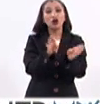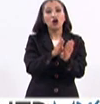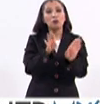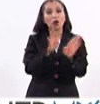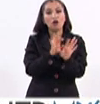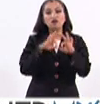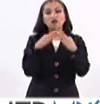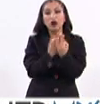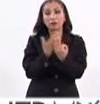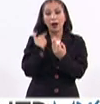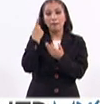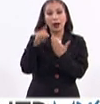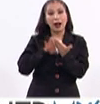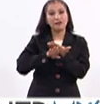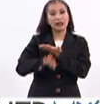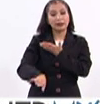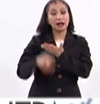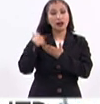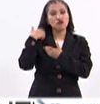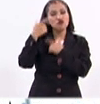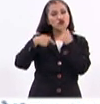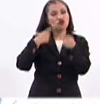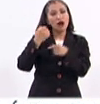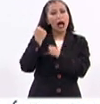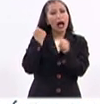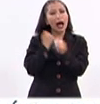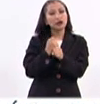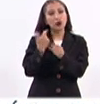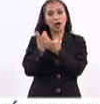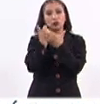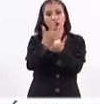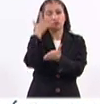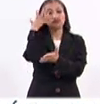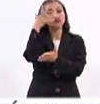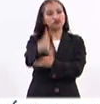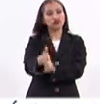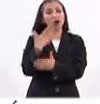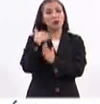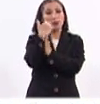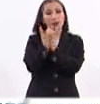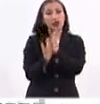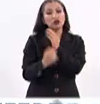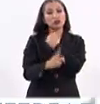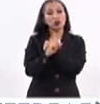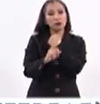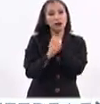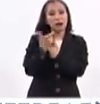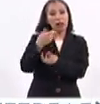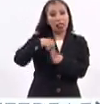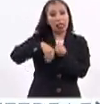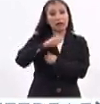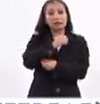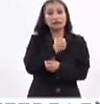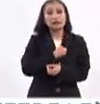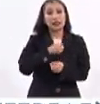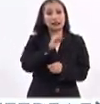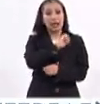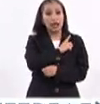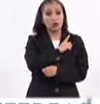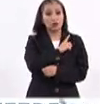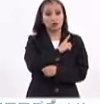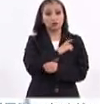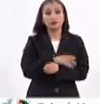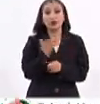una estrategia de prevención que con el paso del tiempo ayudará a minorar las presiones financieras del sistema público de